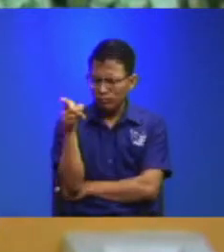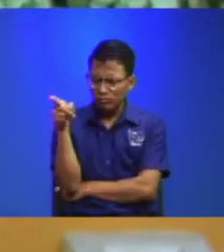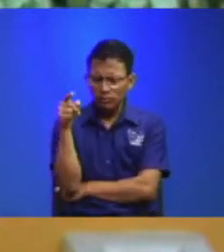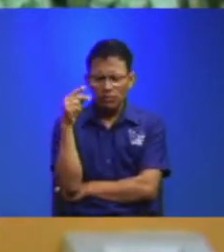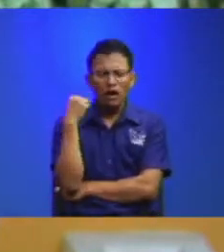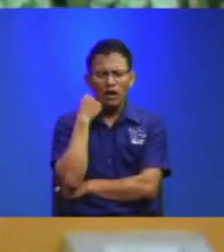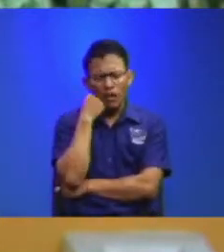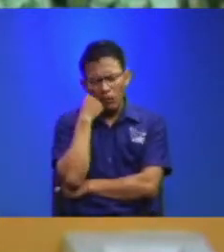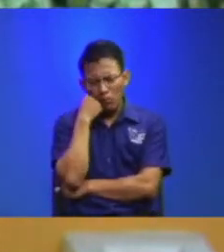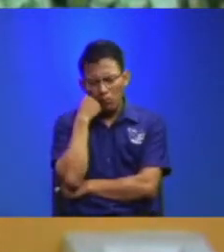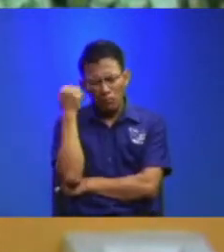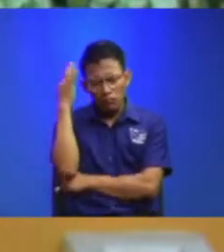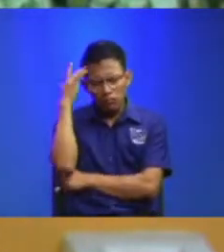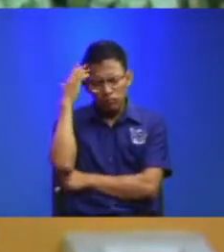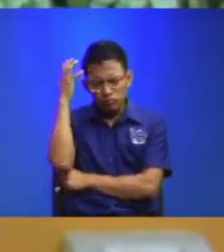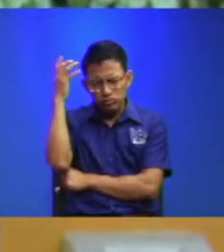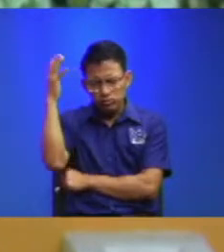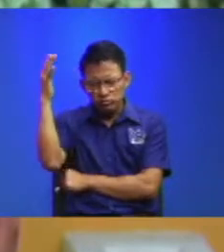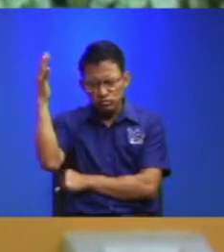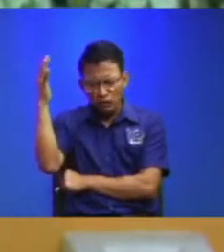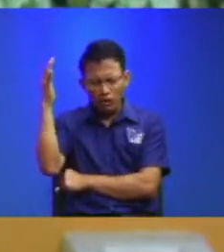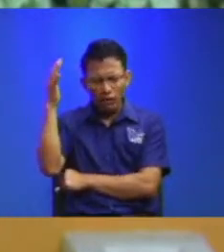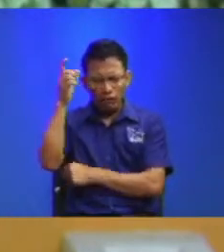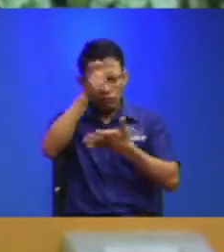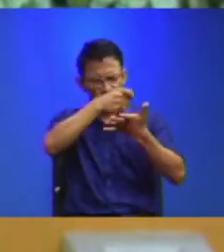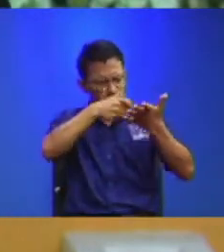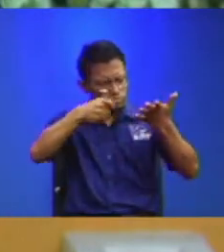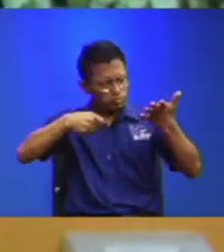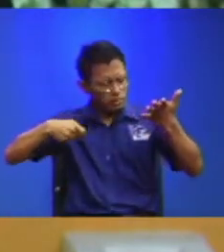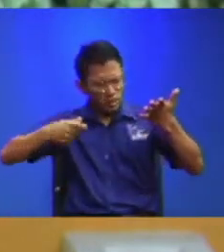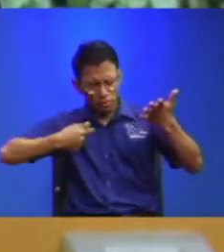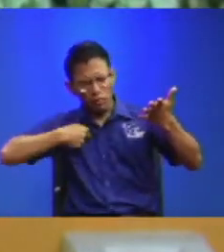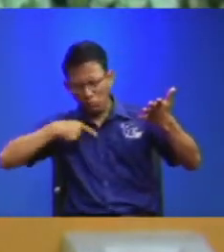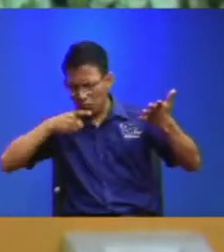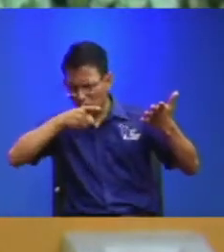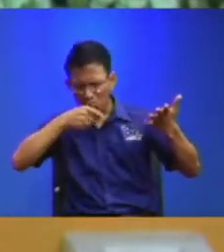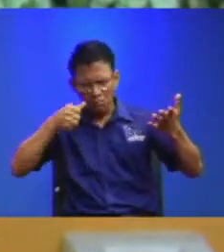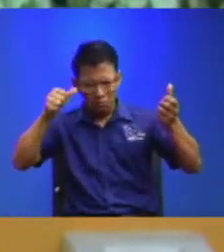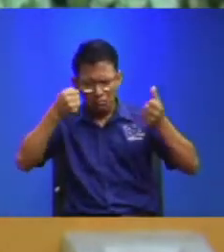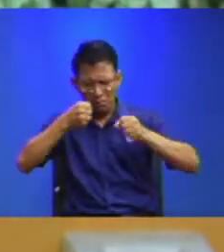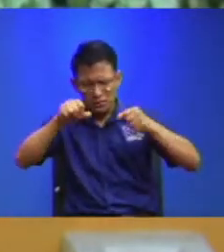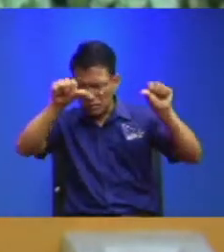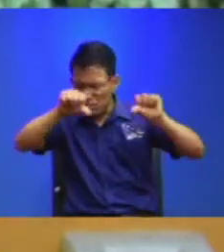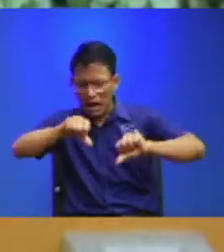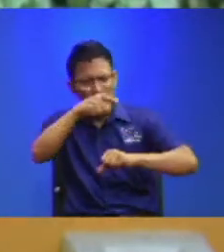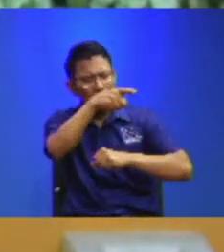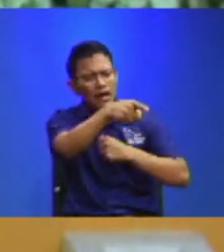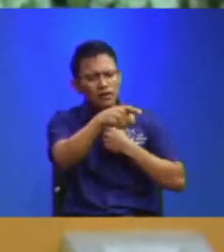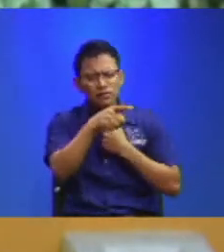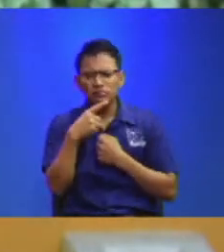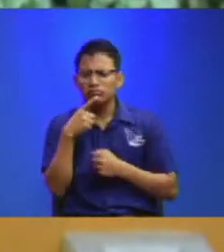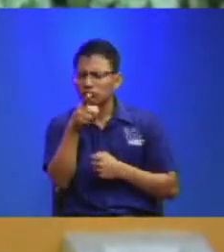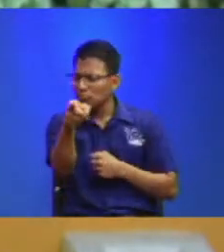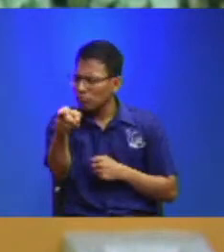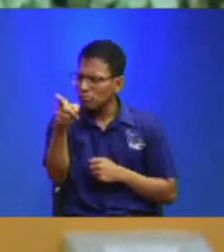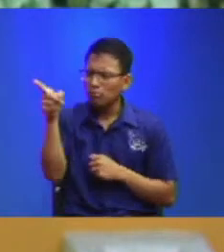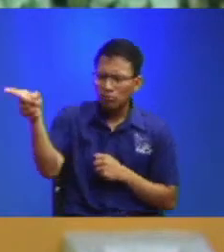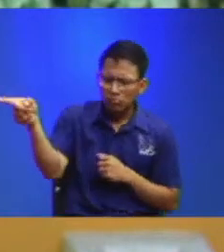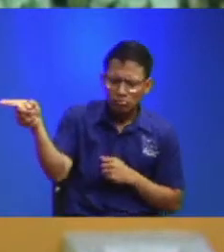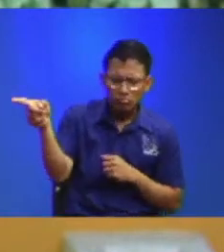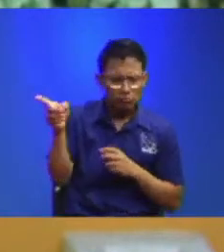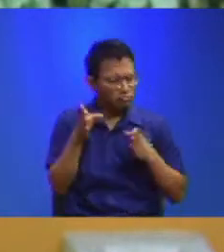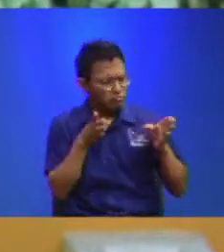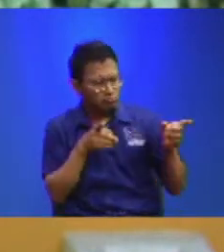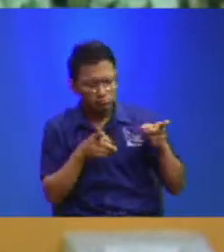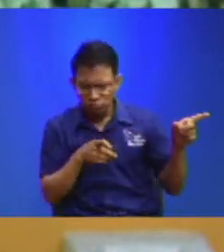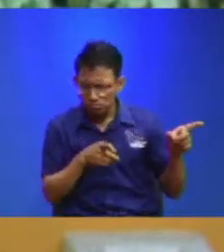traicioné a mi pastor? ¿Será que traicioné? Empieza uno a hacer un breve escaneo ahí en la mente